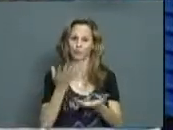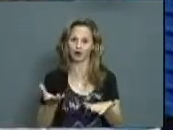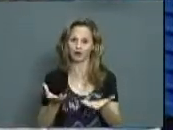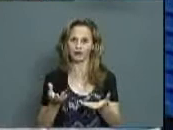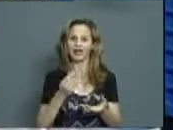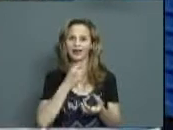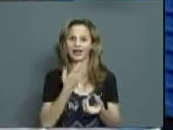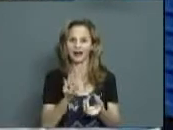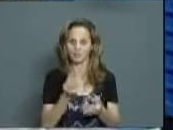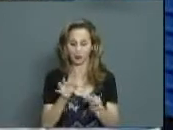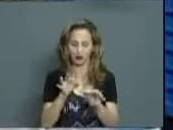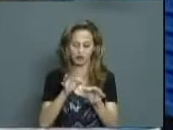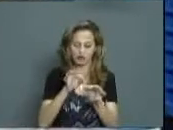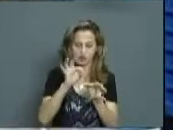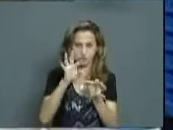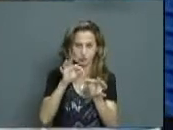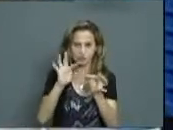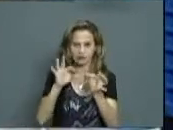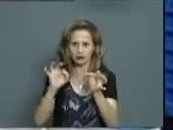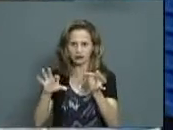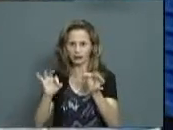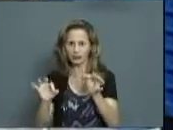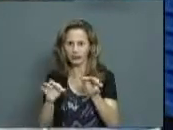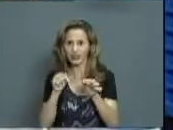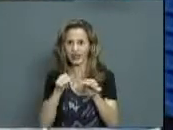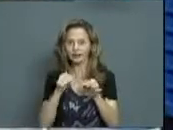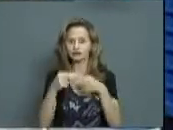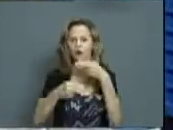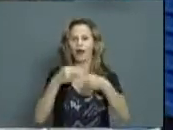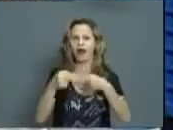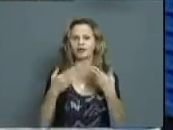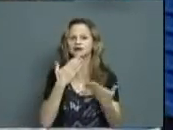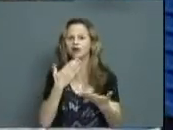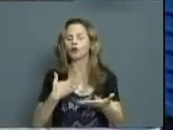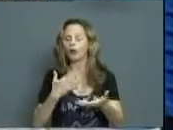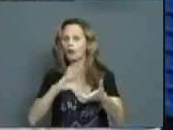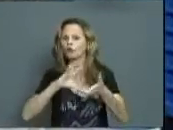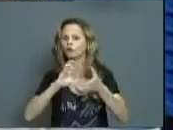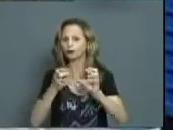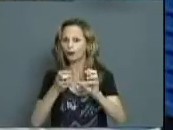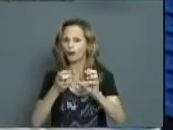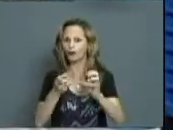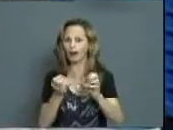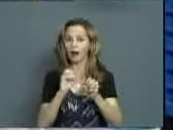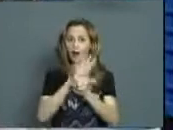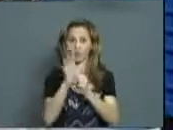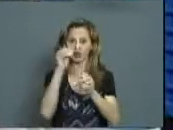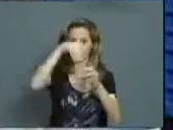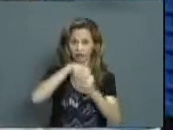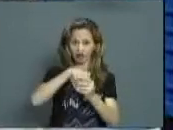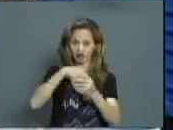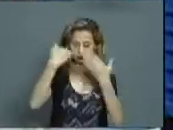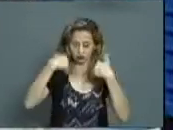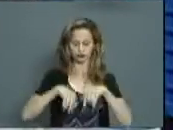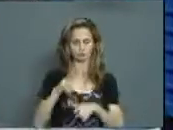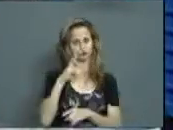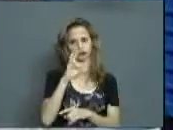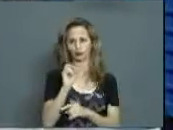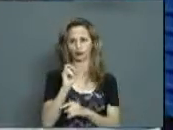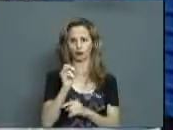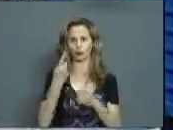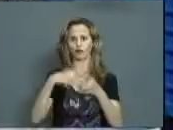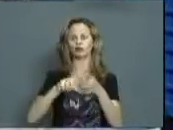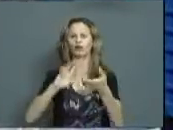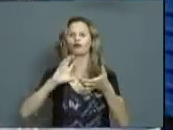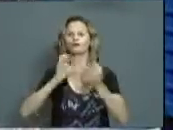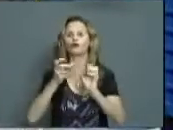son partículas hechas por ingeniería genética, por nuestro personal de ingeniería genética. Por tanto, es imposible enfermarse con